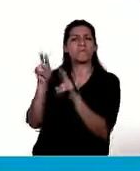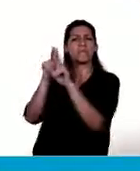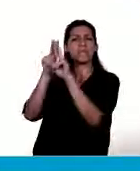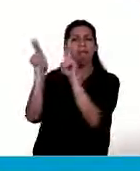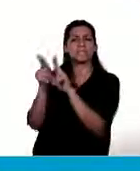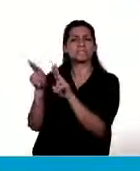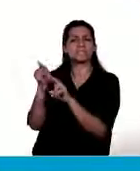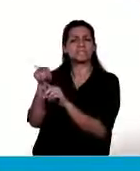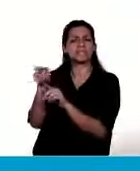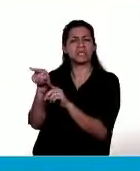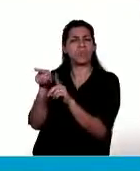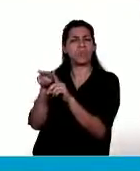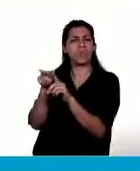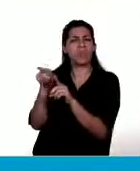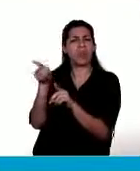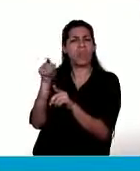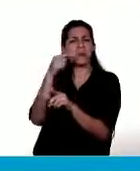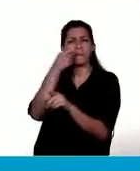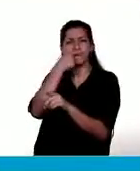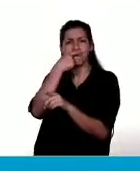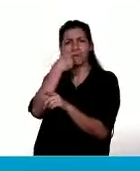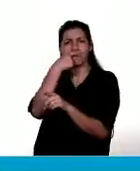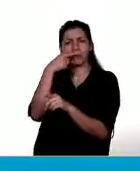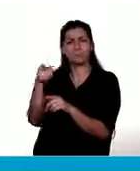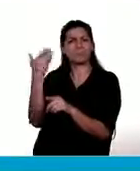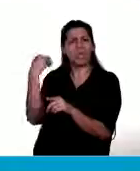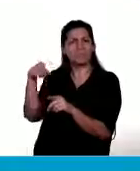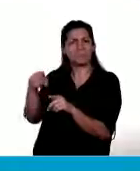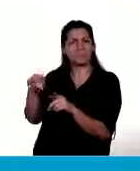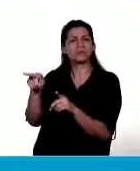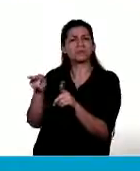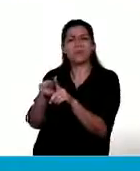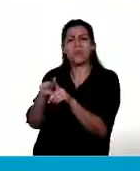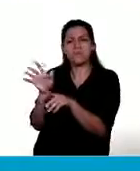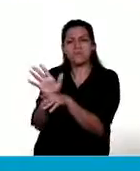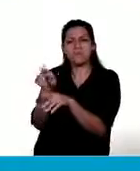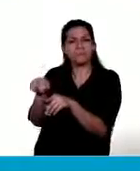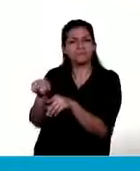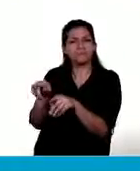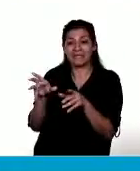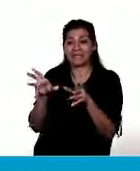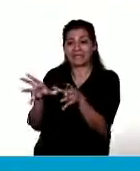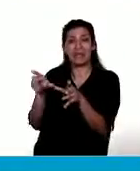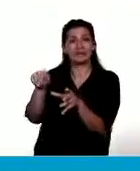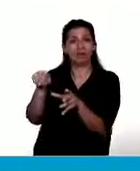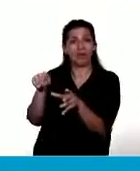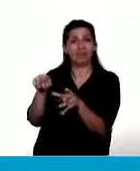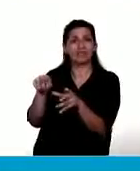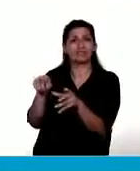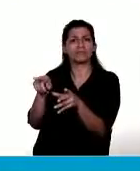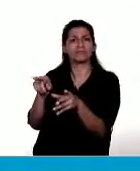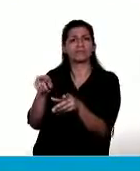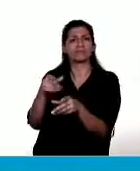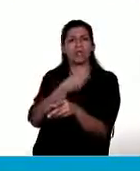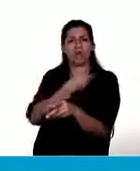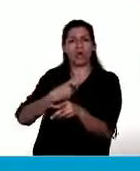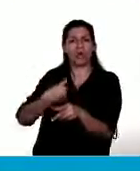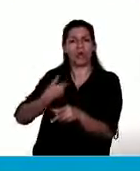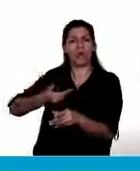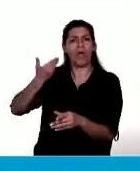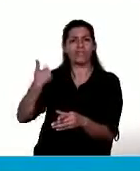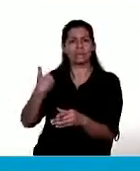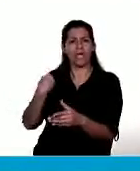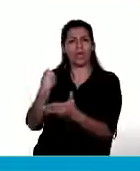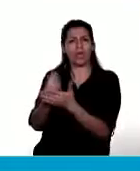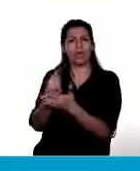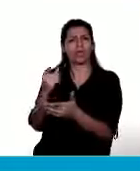Acusaciones que además hay que decir son de sectores que han formado parte del gobierno anterior,